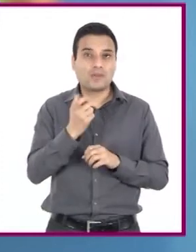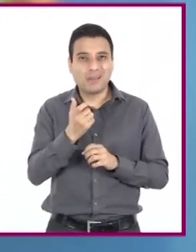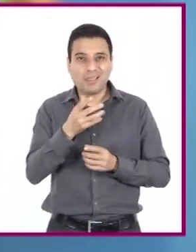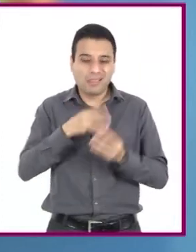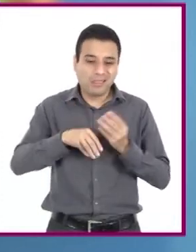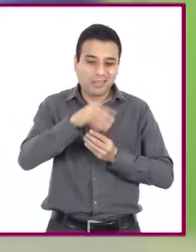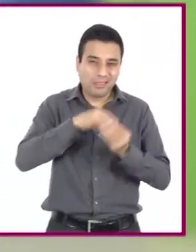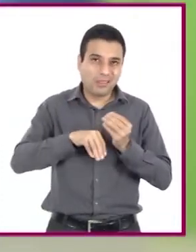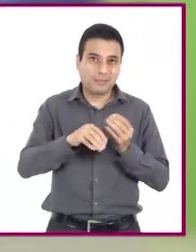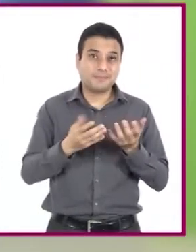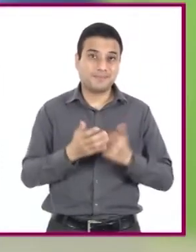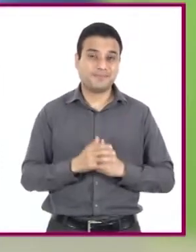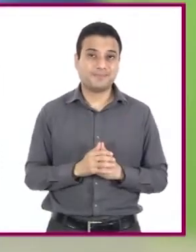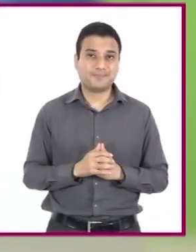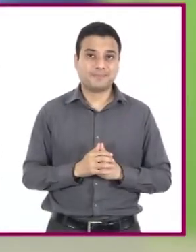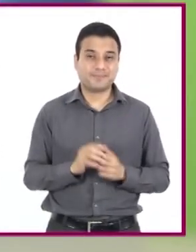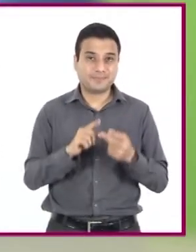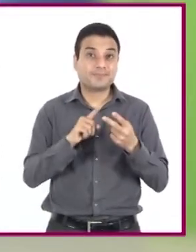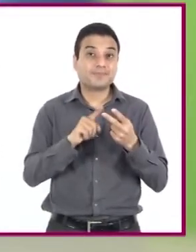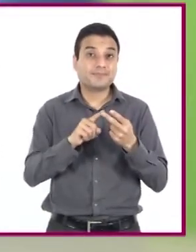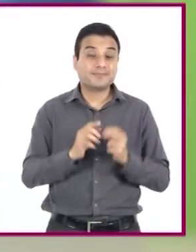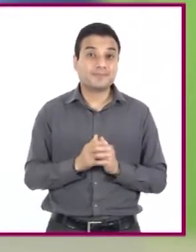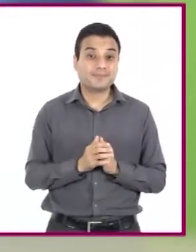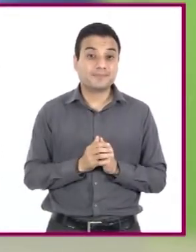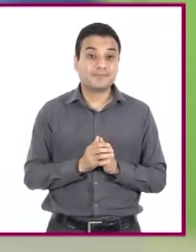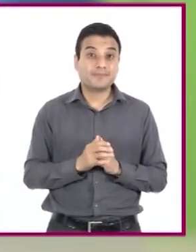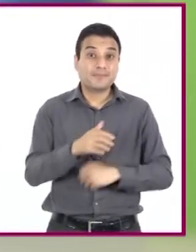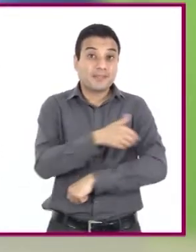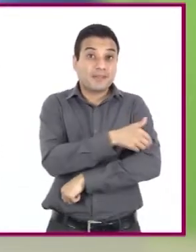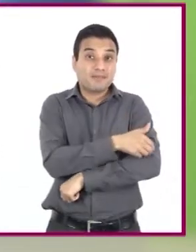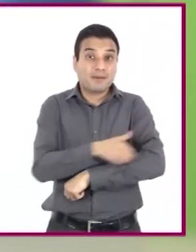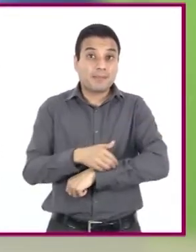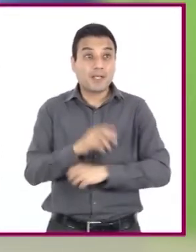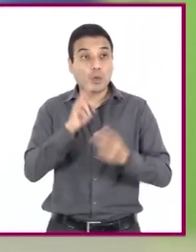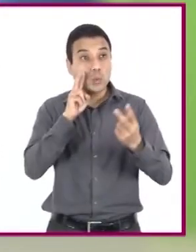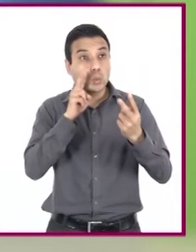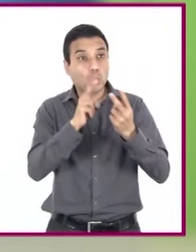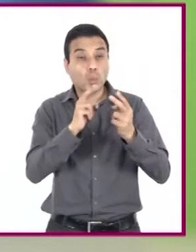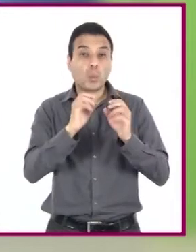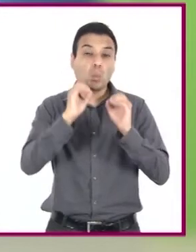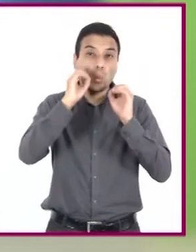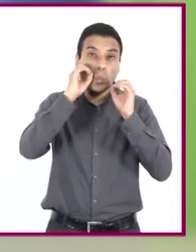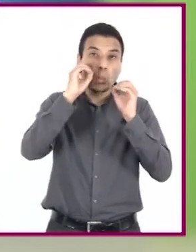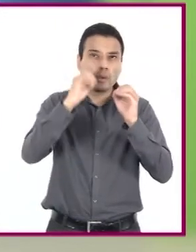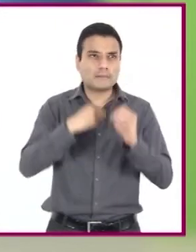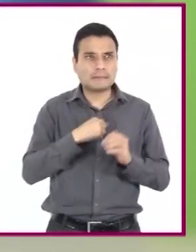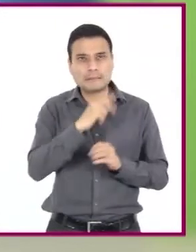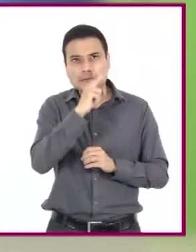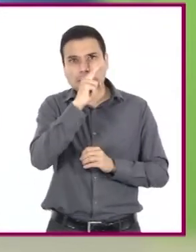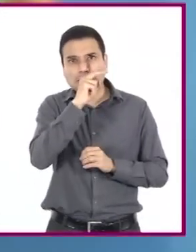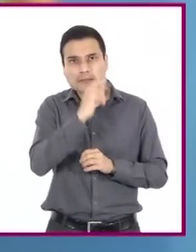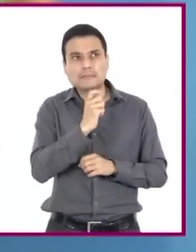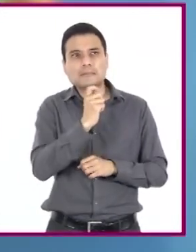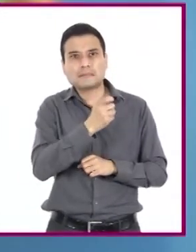económica, no ver a familiares cercanos y estar preocupados por ellos,